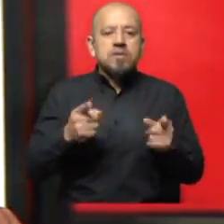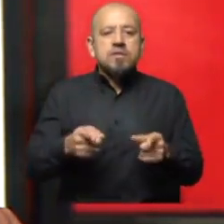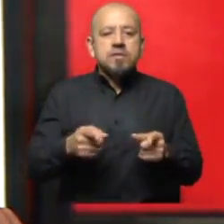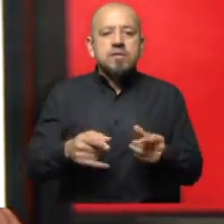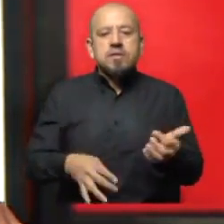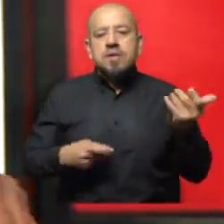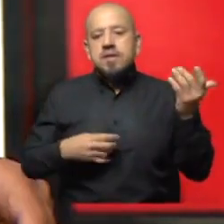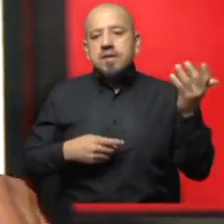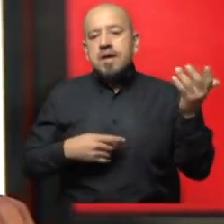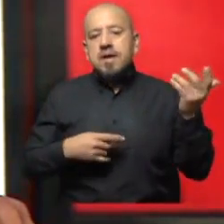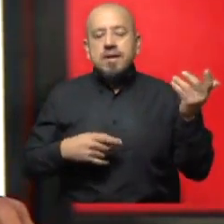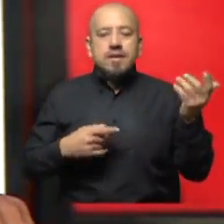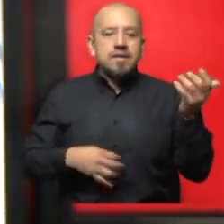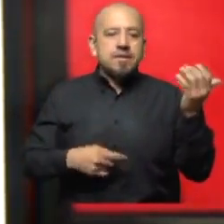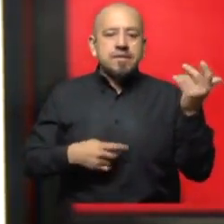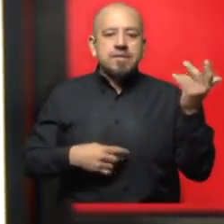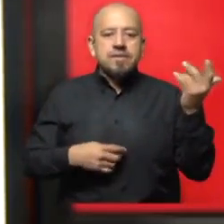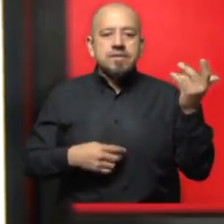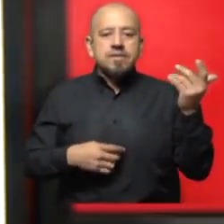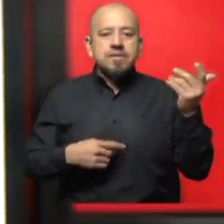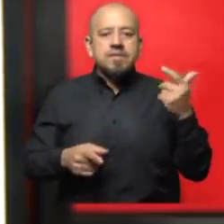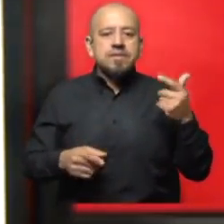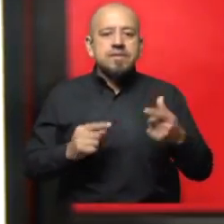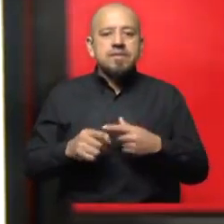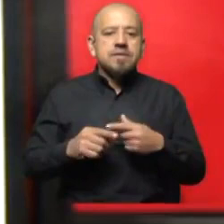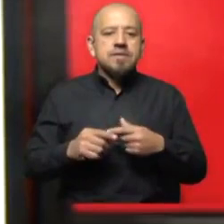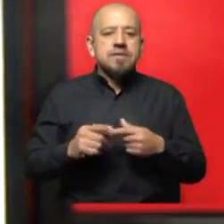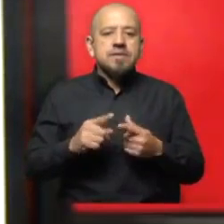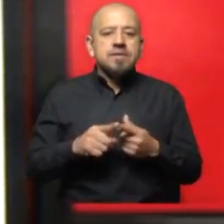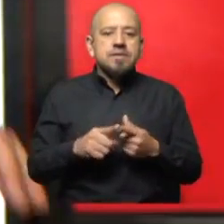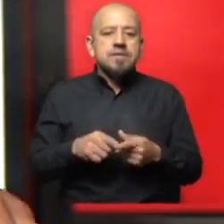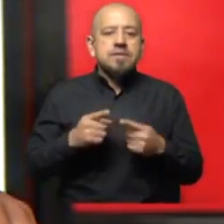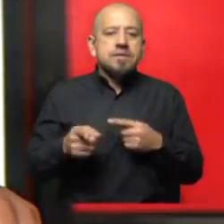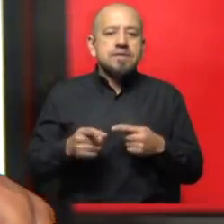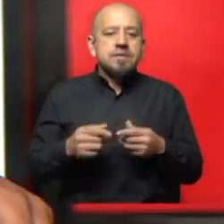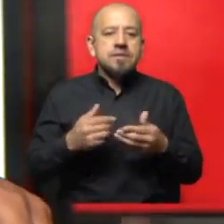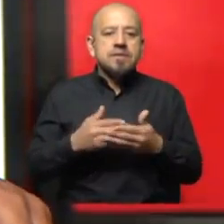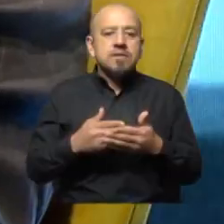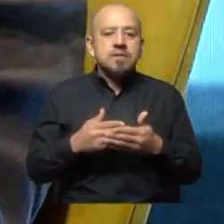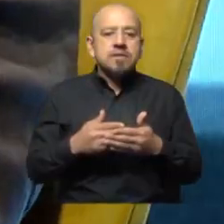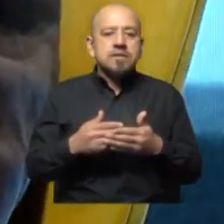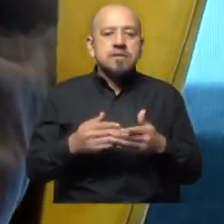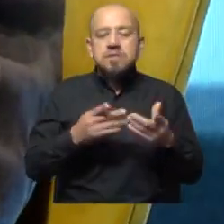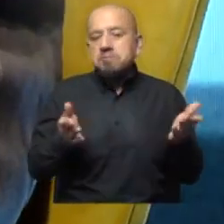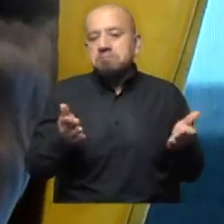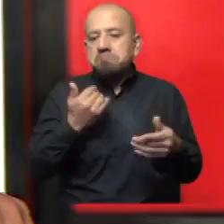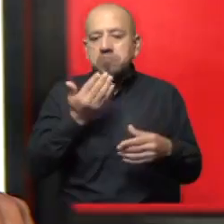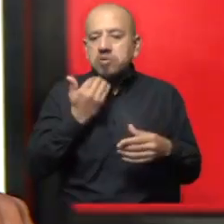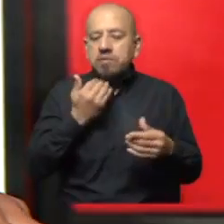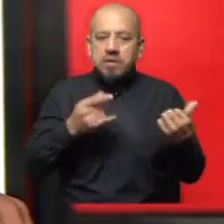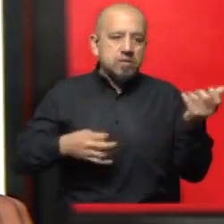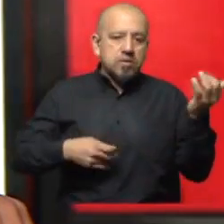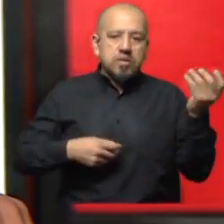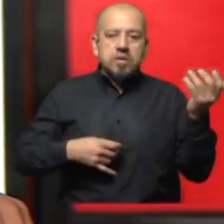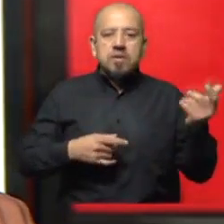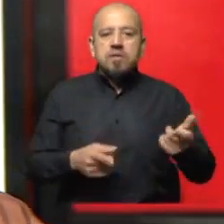de agarre empieza a gritar me acuerdo estoy toda la noche tratando de hacer cosas y medido pasó a ser sabías tocar no sabía tocar no soy a